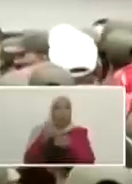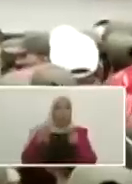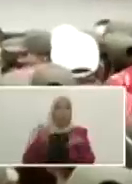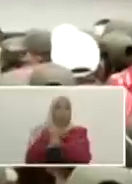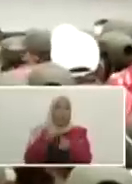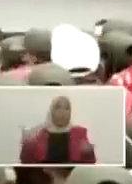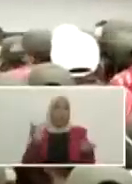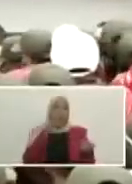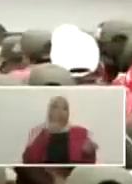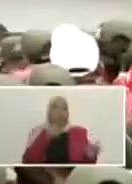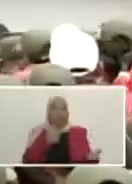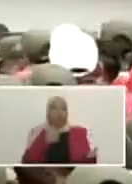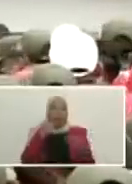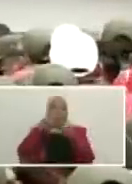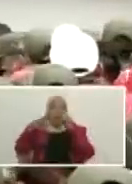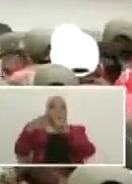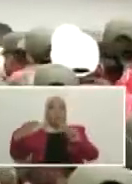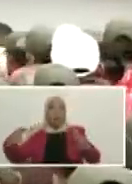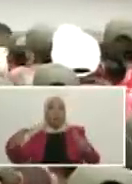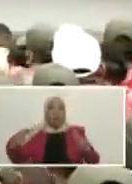democracia, de la paz.